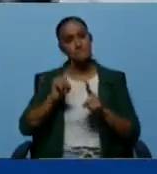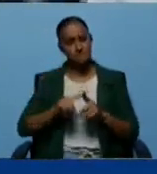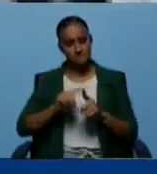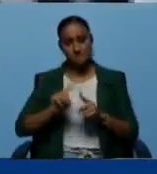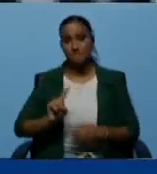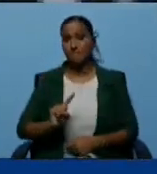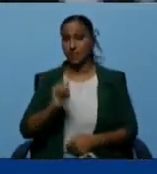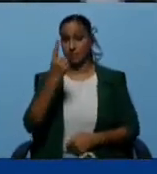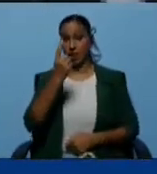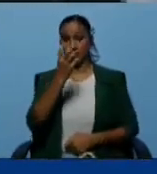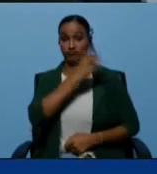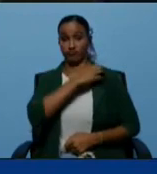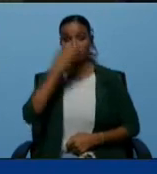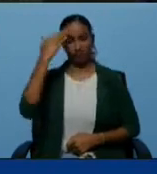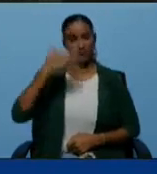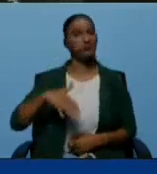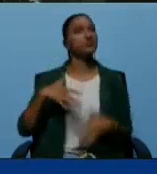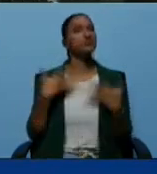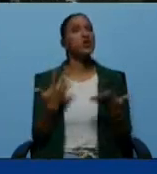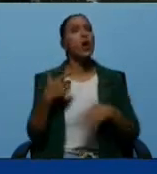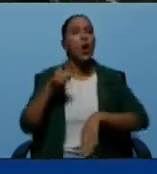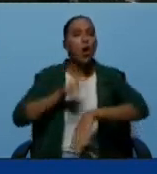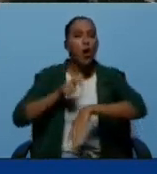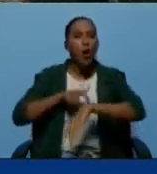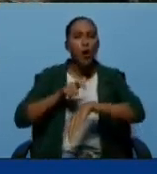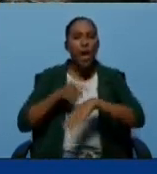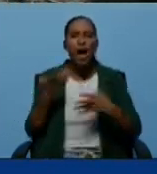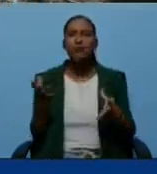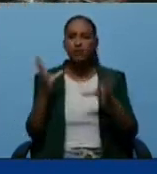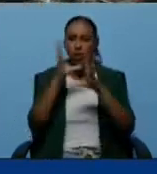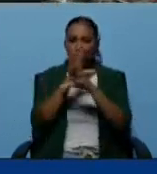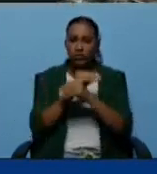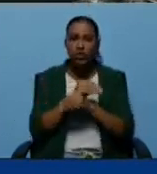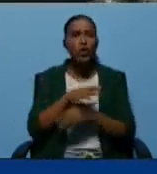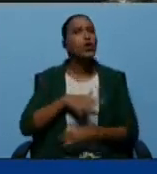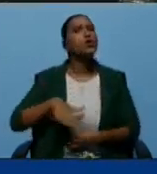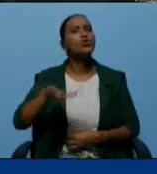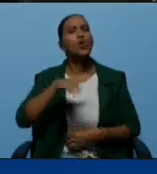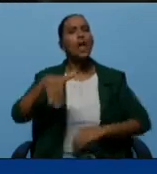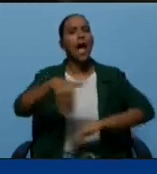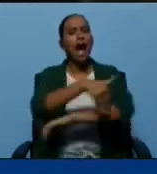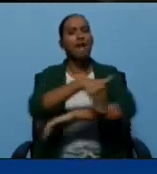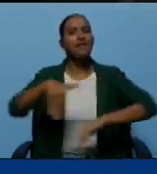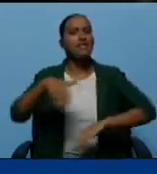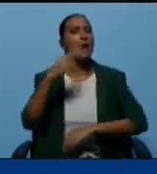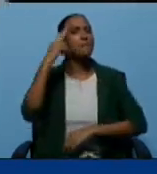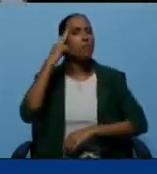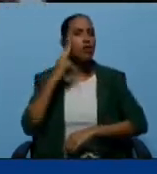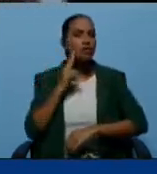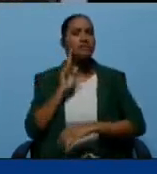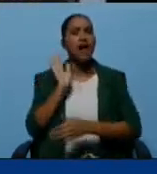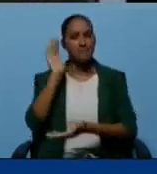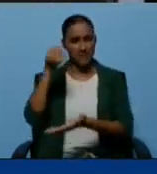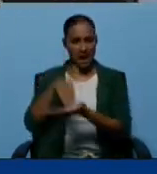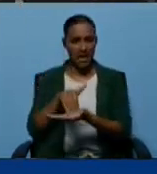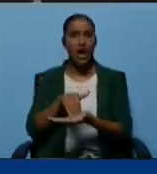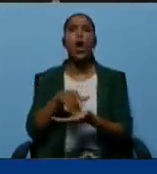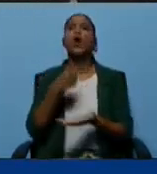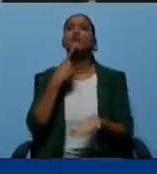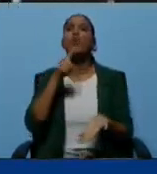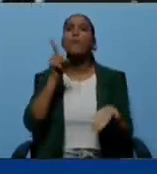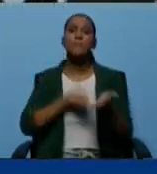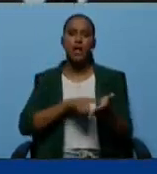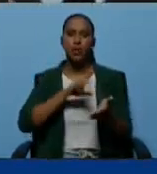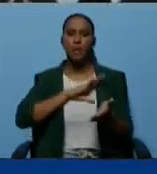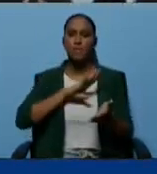Torres, acudió a realizar labores de orden público en la Avenida Bolívar de esta ciudad, cumpliendo su deber.